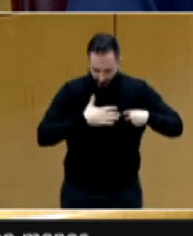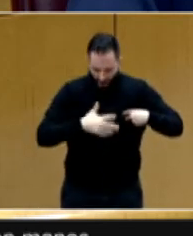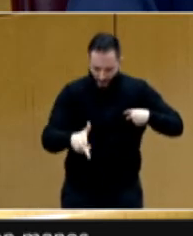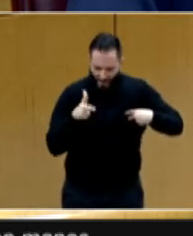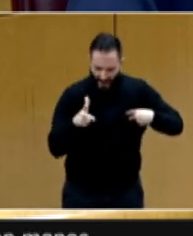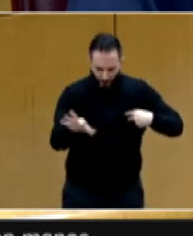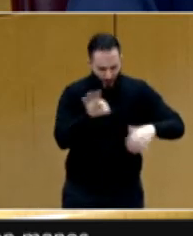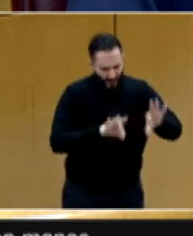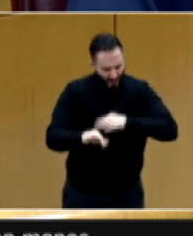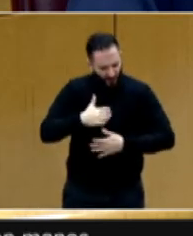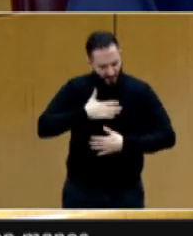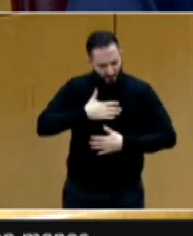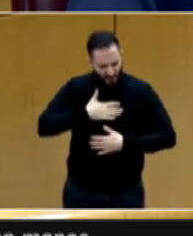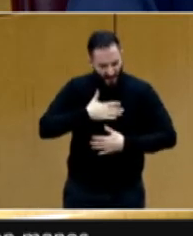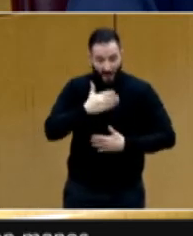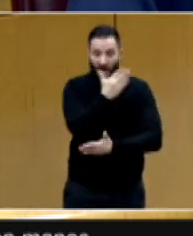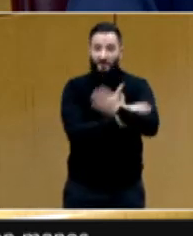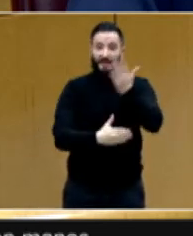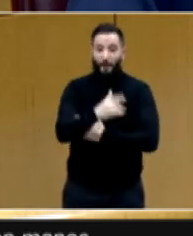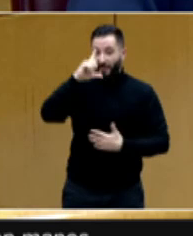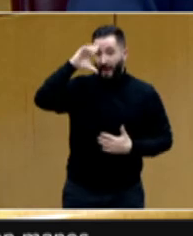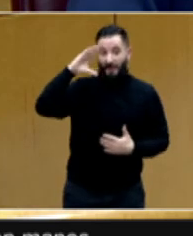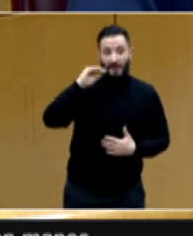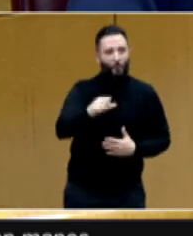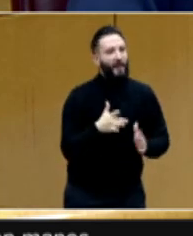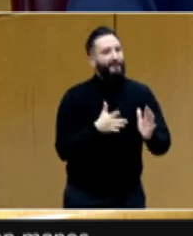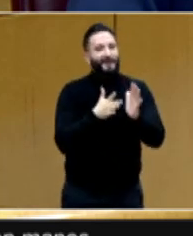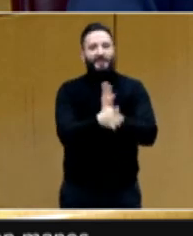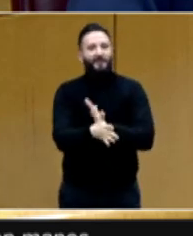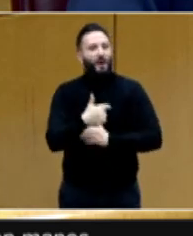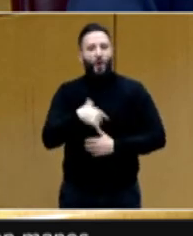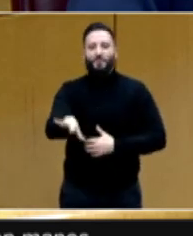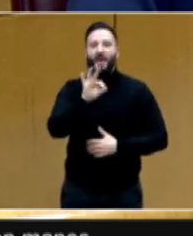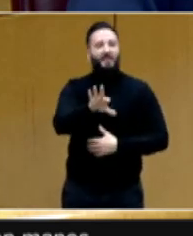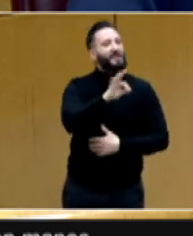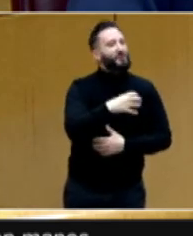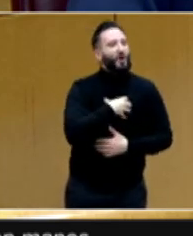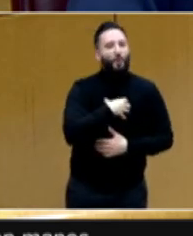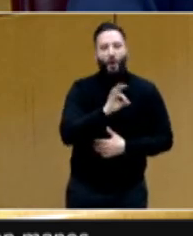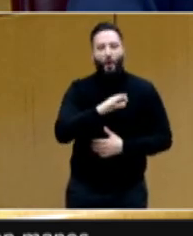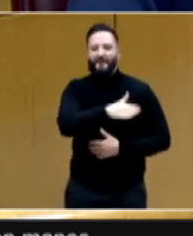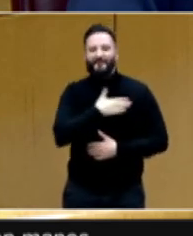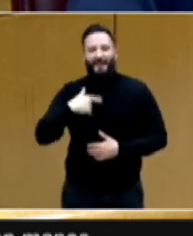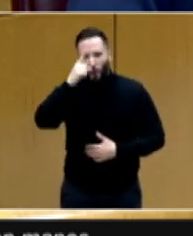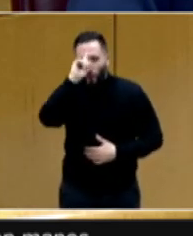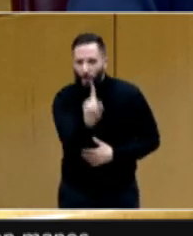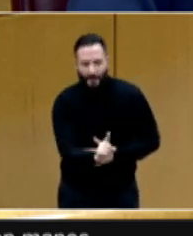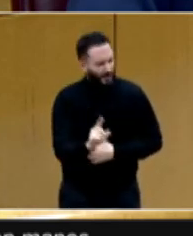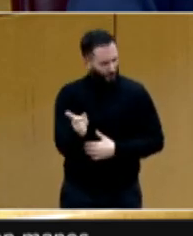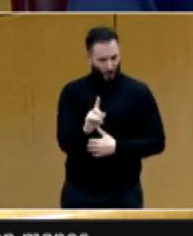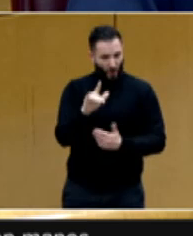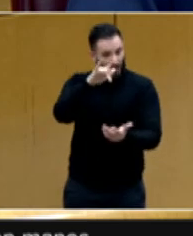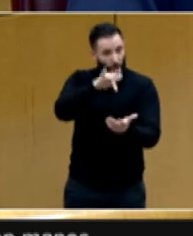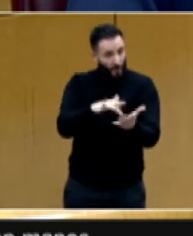decisiones el tener discapacidad intelectual no significa que no pueda decidir ni saber qué quiero solo significa que en